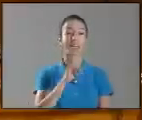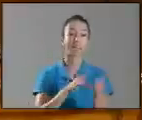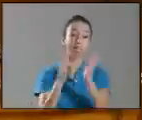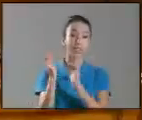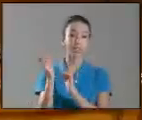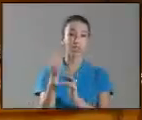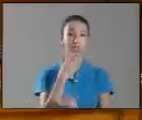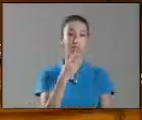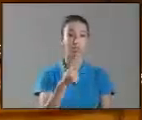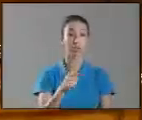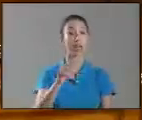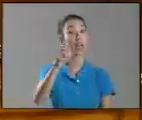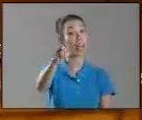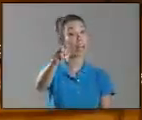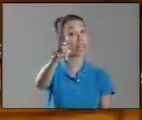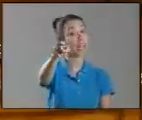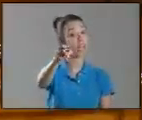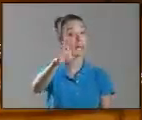Y no lo dijo el Señor, pues.